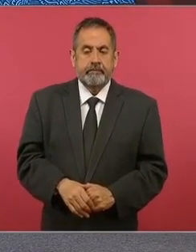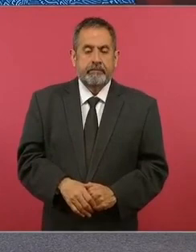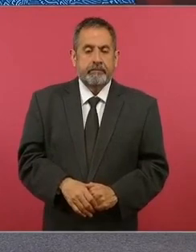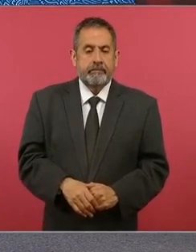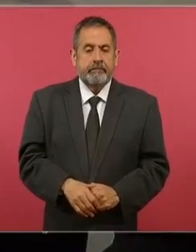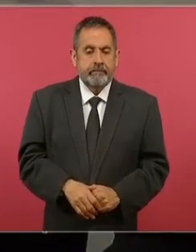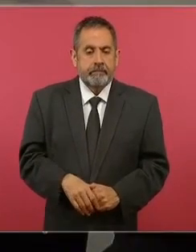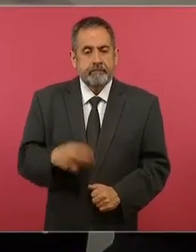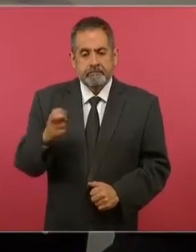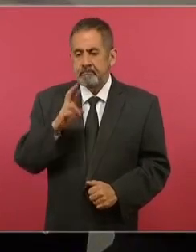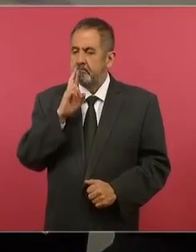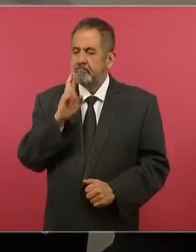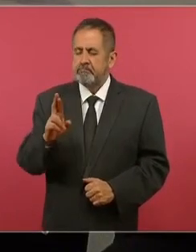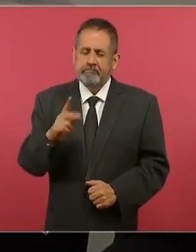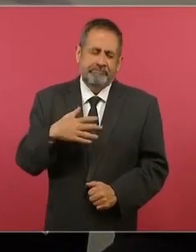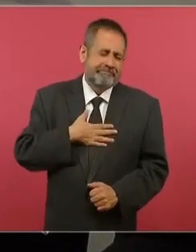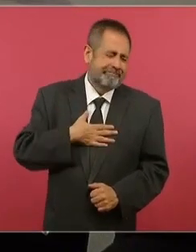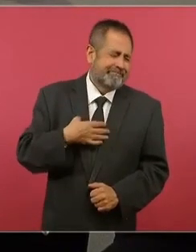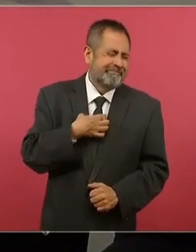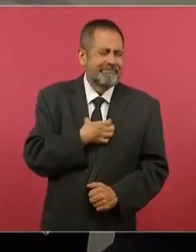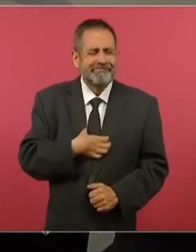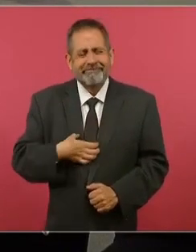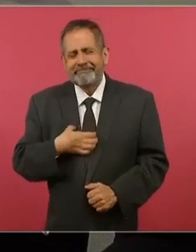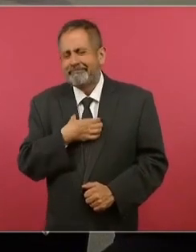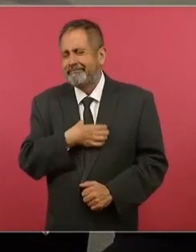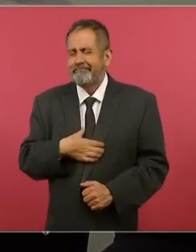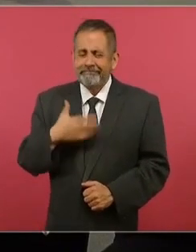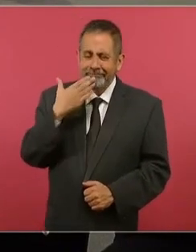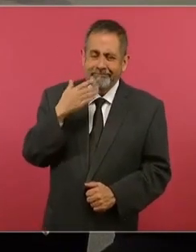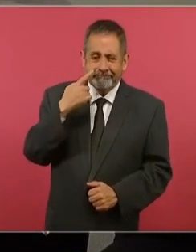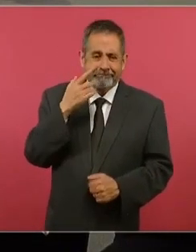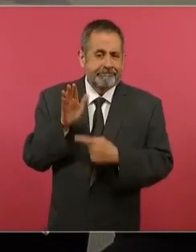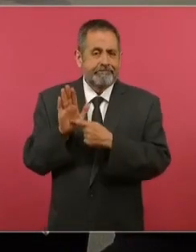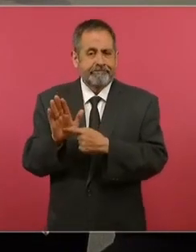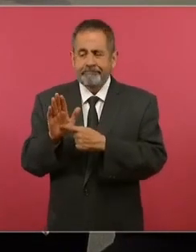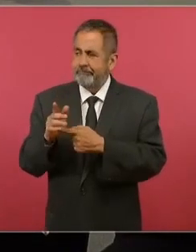Estos son los resultados que me tienen contentos, que me tienen muy